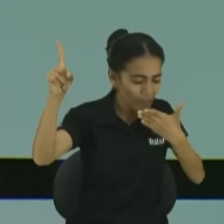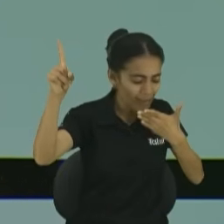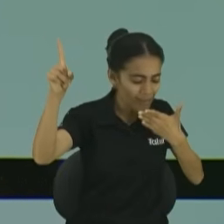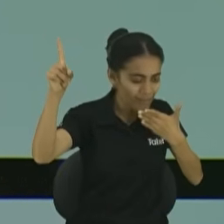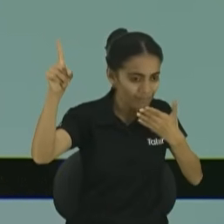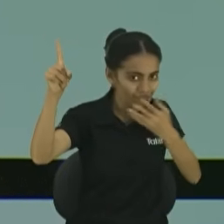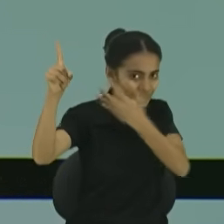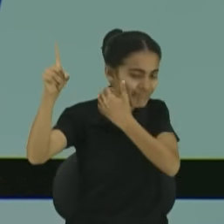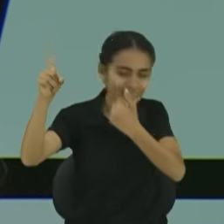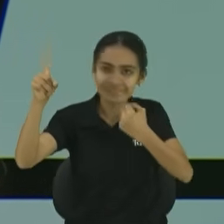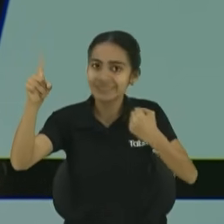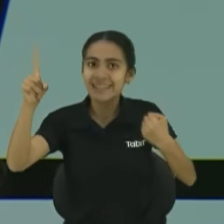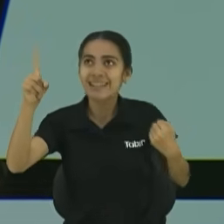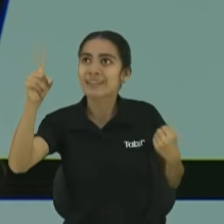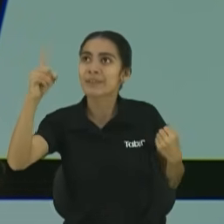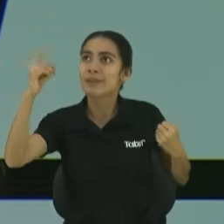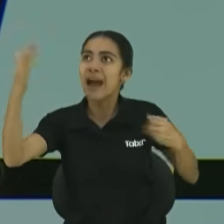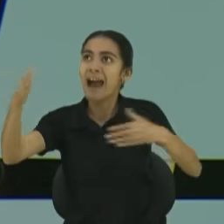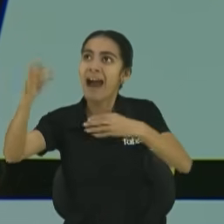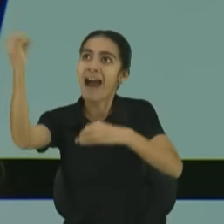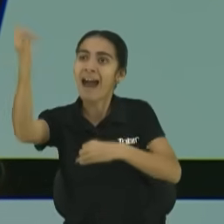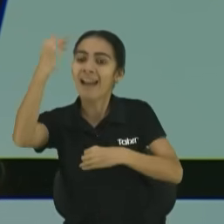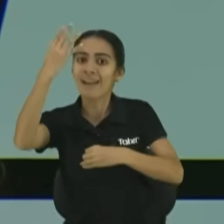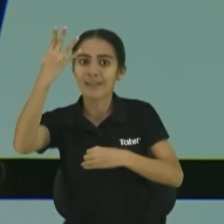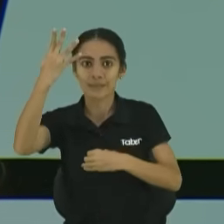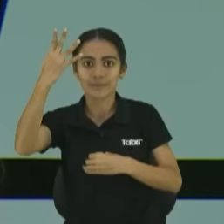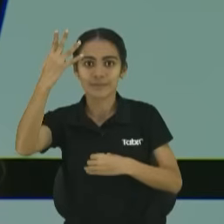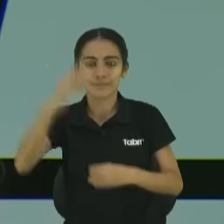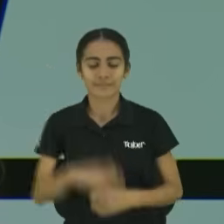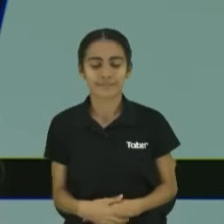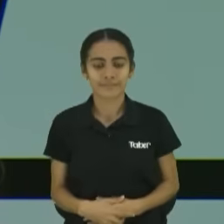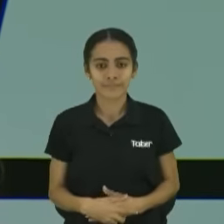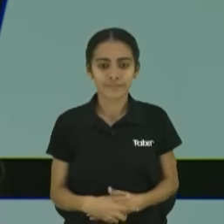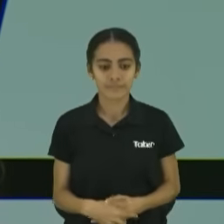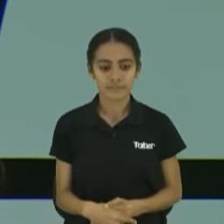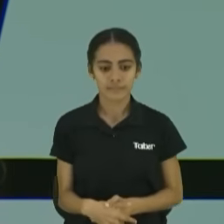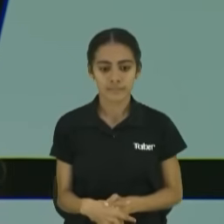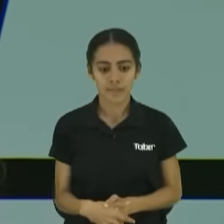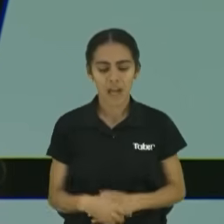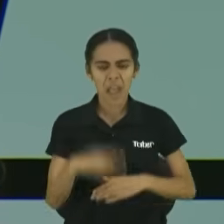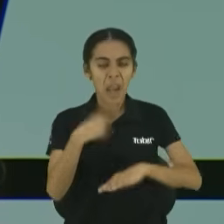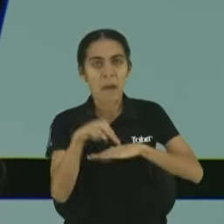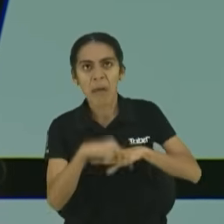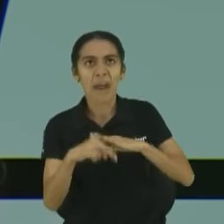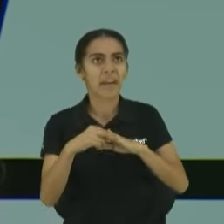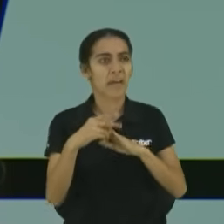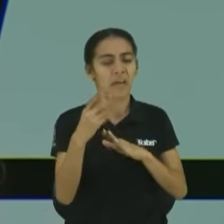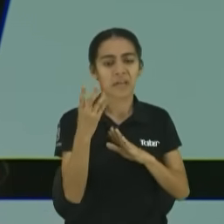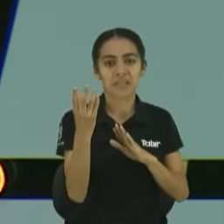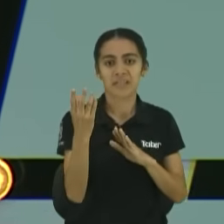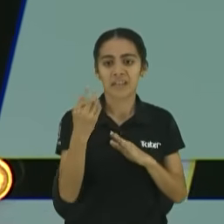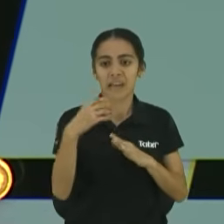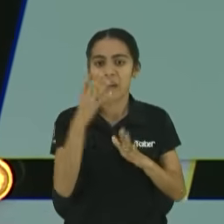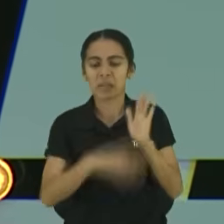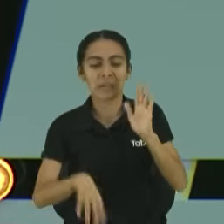tampoco, hermano. Yo puedo hablar, pero yo qué. Miren, y la Biblia dice, en Romanos capítulo 13, en la universidad nos enseñaron lo que se llama The